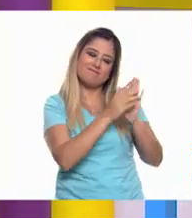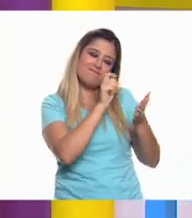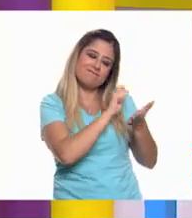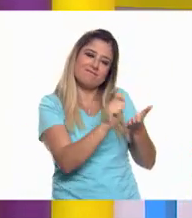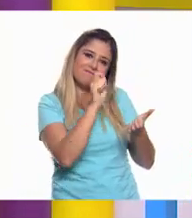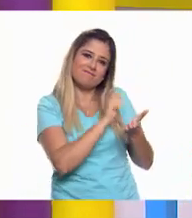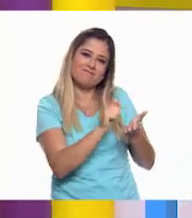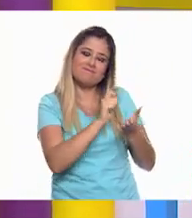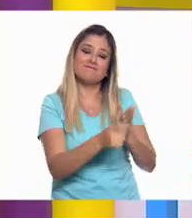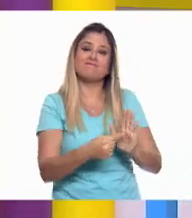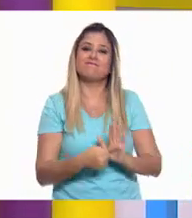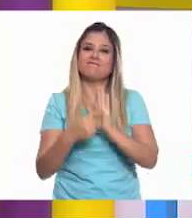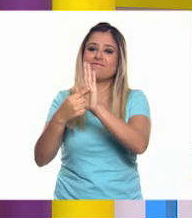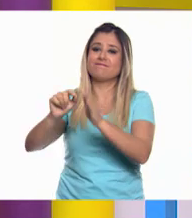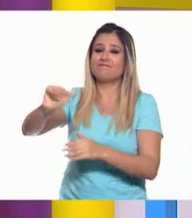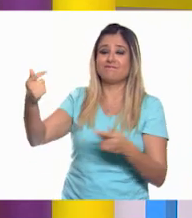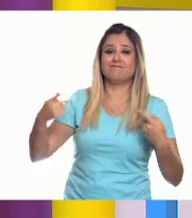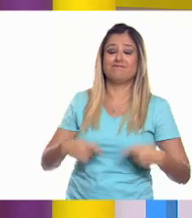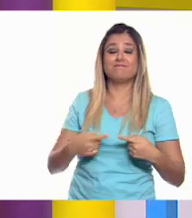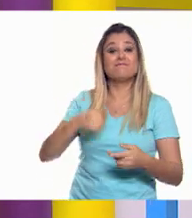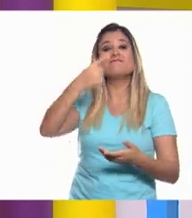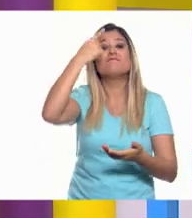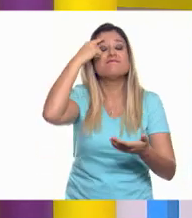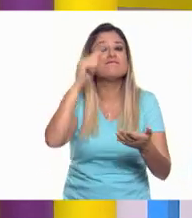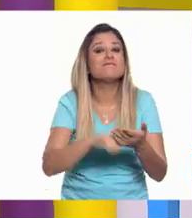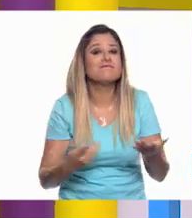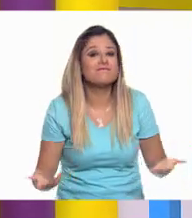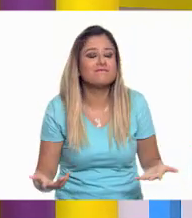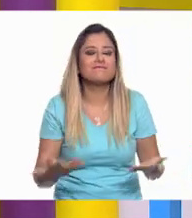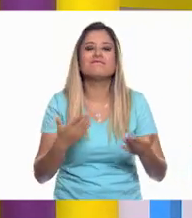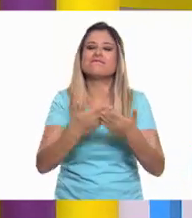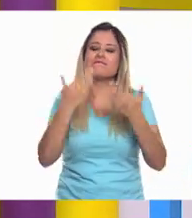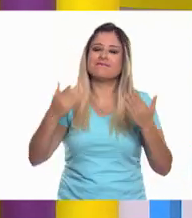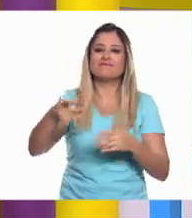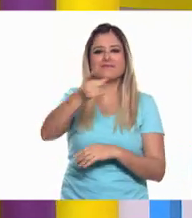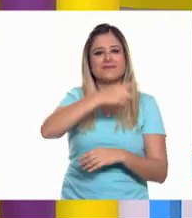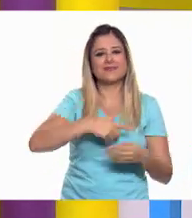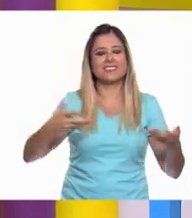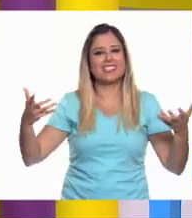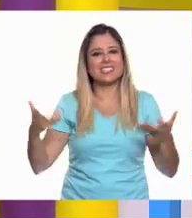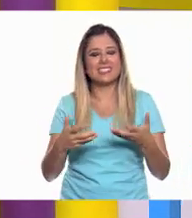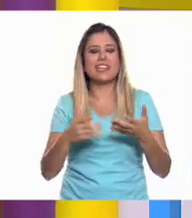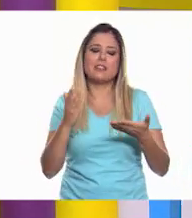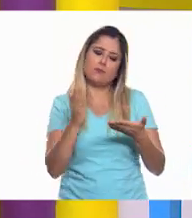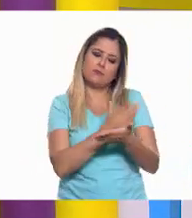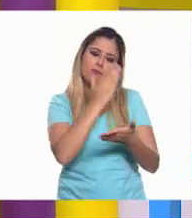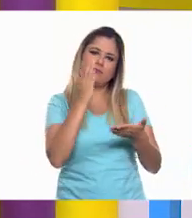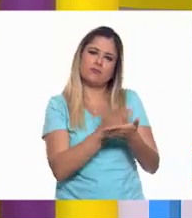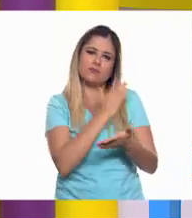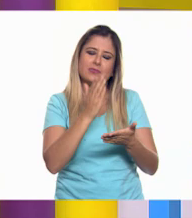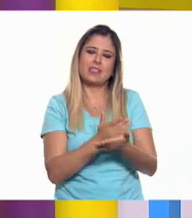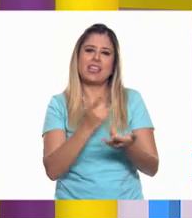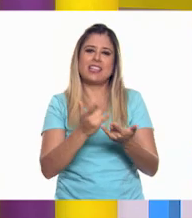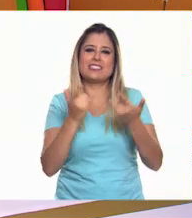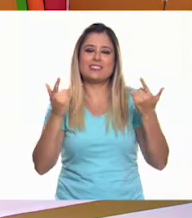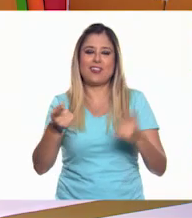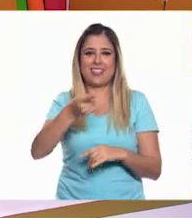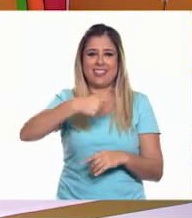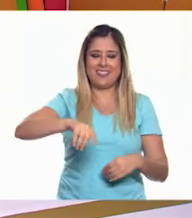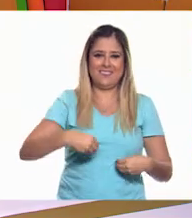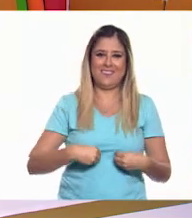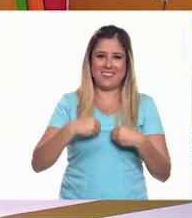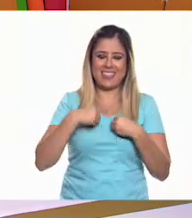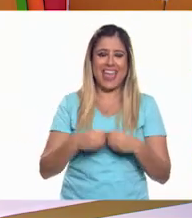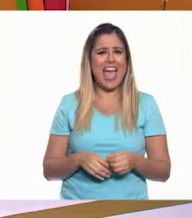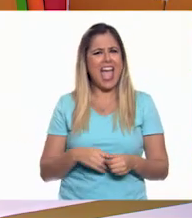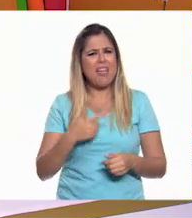vez mostrársela a otra persona, ¿qué crees? ¿Qué? Vamos ¿qué? A hacer un pequeño álbum de mi historia personal. ¡Ay,